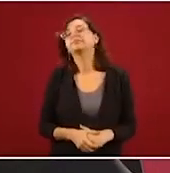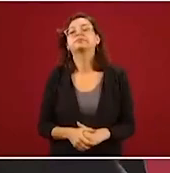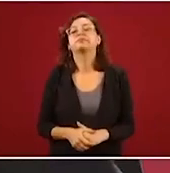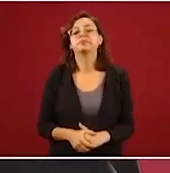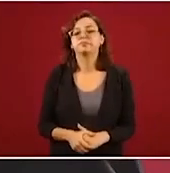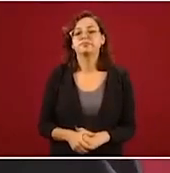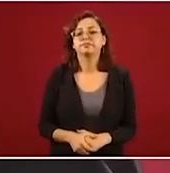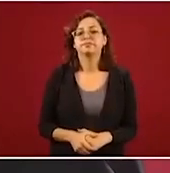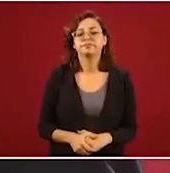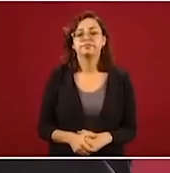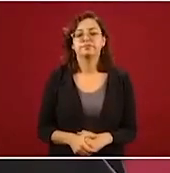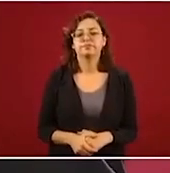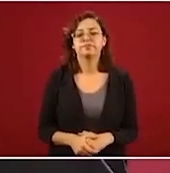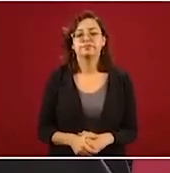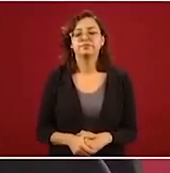Entonces,